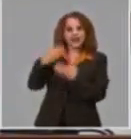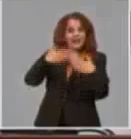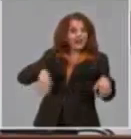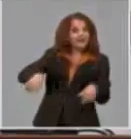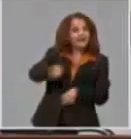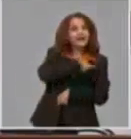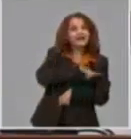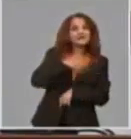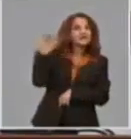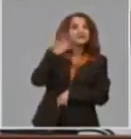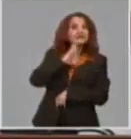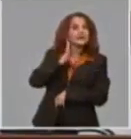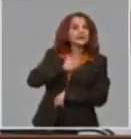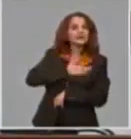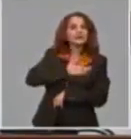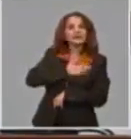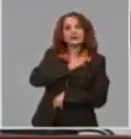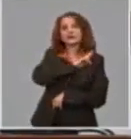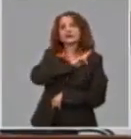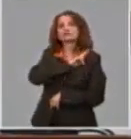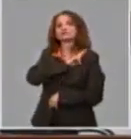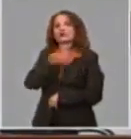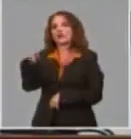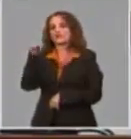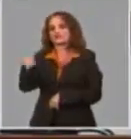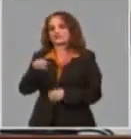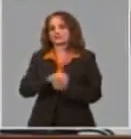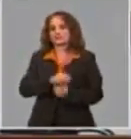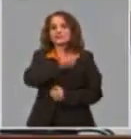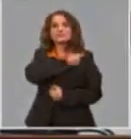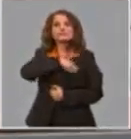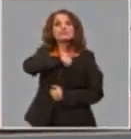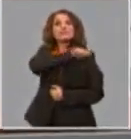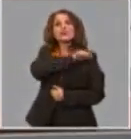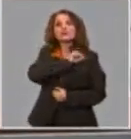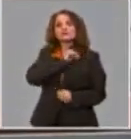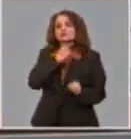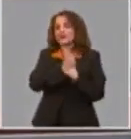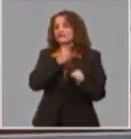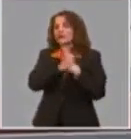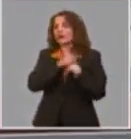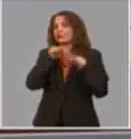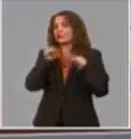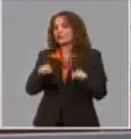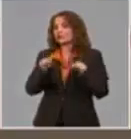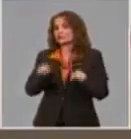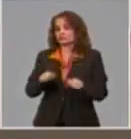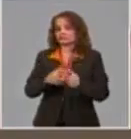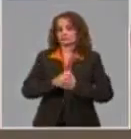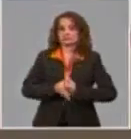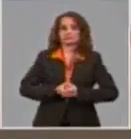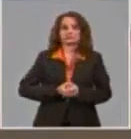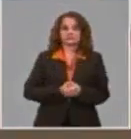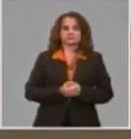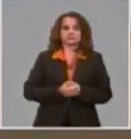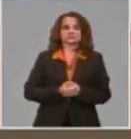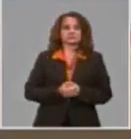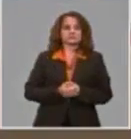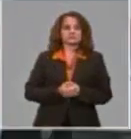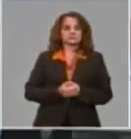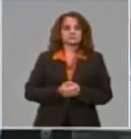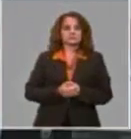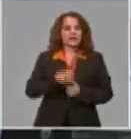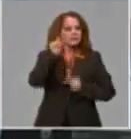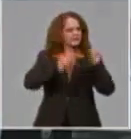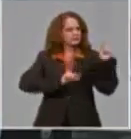revolucionarios y para el pueblo trabajador. Y a los que apuestan a que con esta situación nos van a dividir, una vez más les